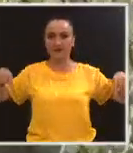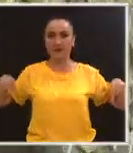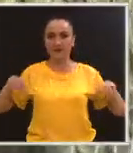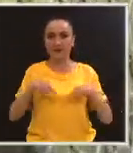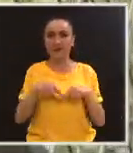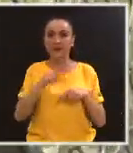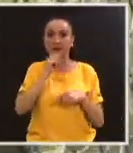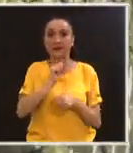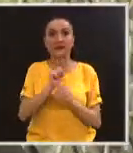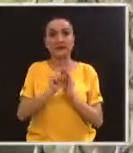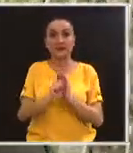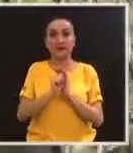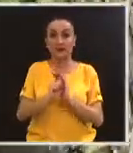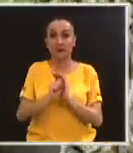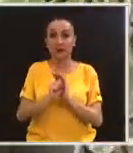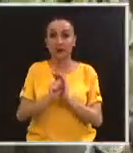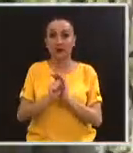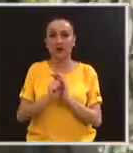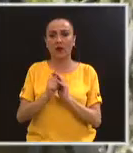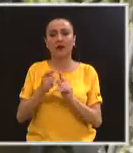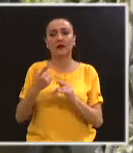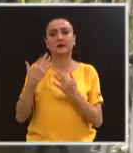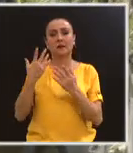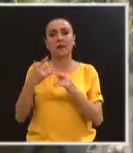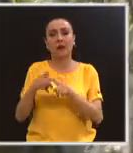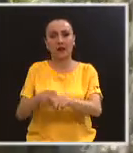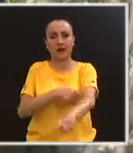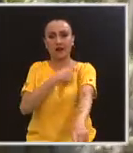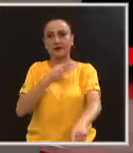símbolo de una larga